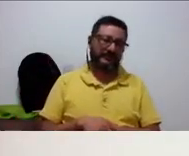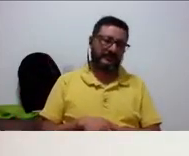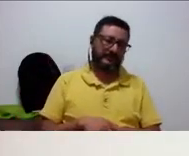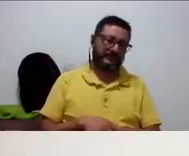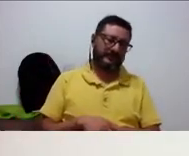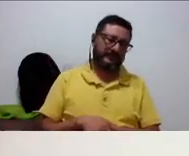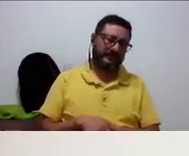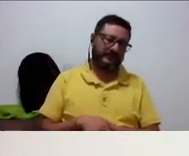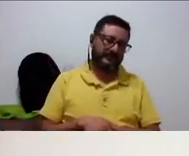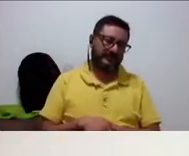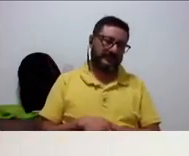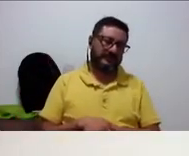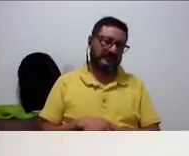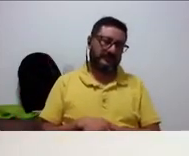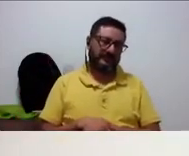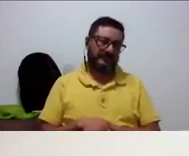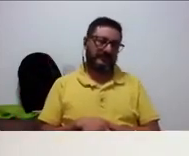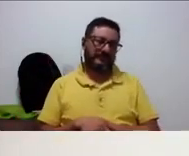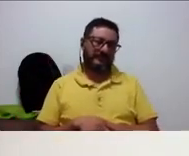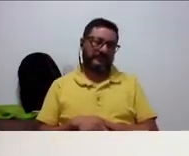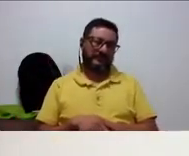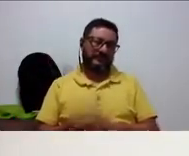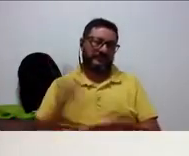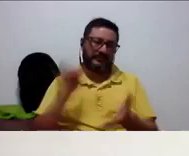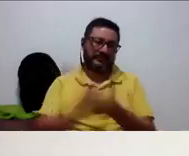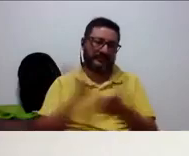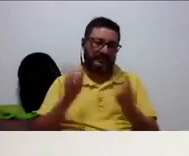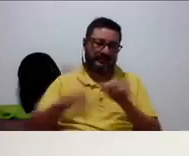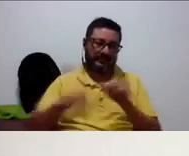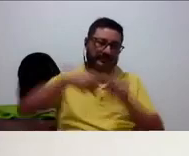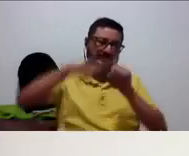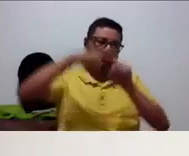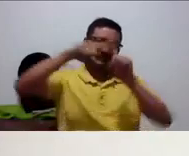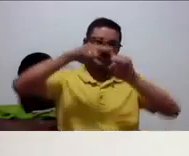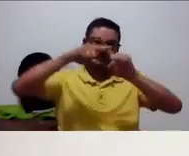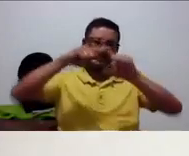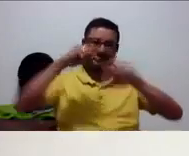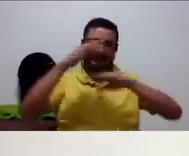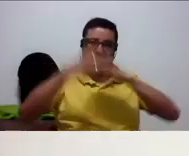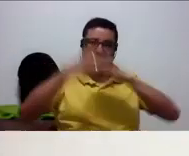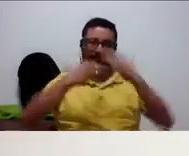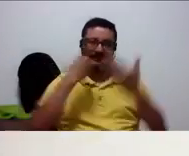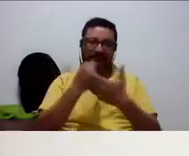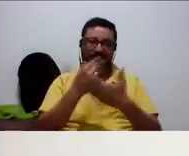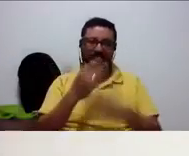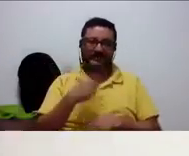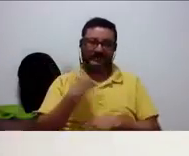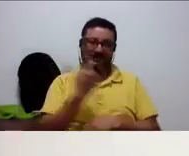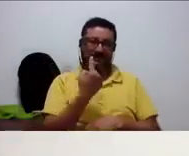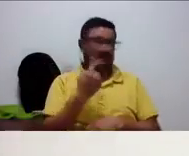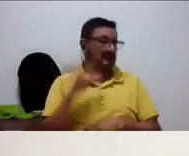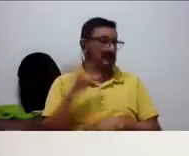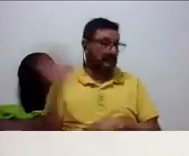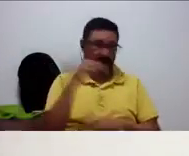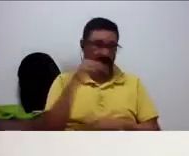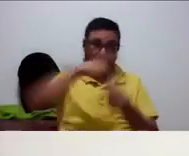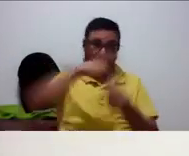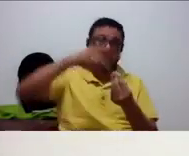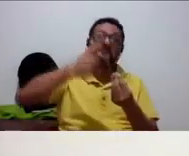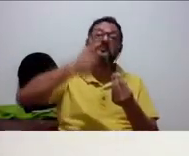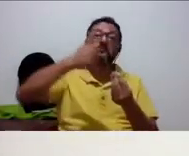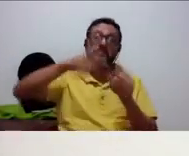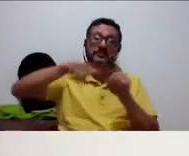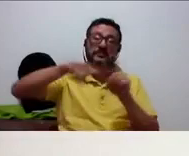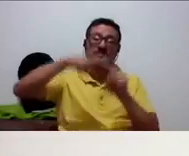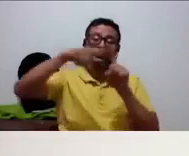verdad, muchísimo. Y más que los resultados fueron muy positivos en general para el equipo. O sea, no solo para mí, sino para el equipo. Y es muy